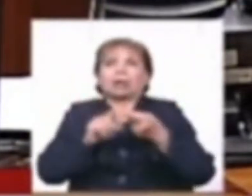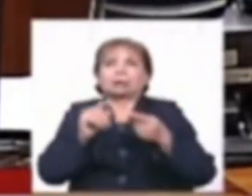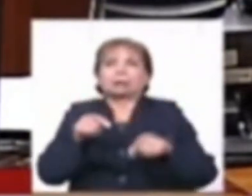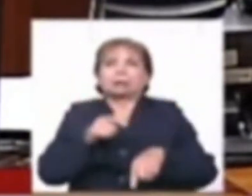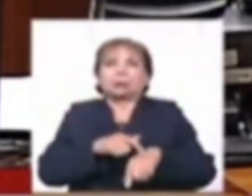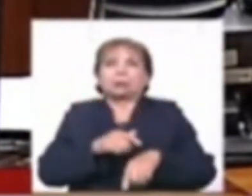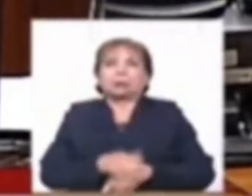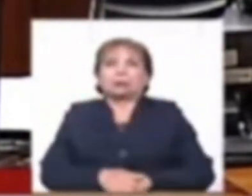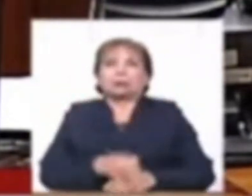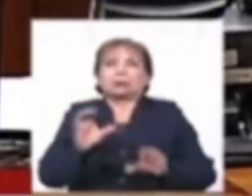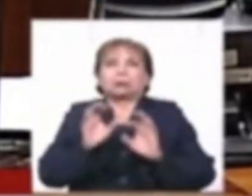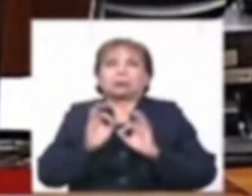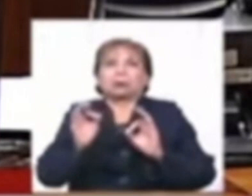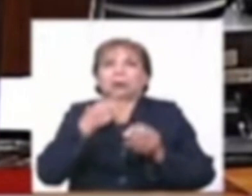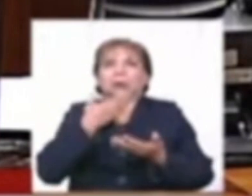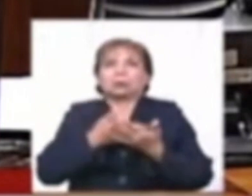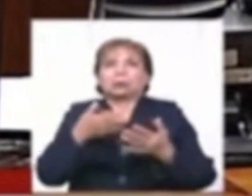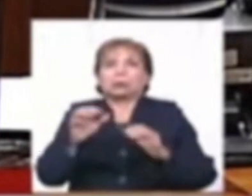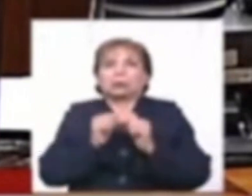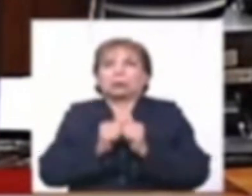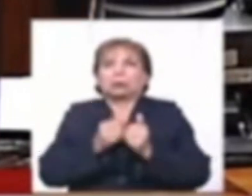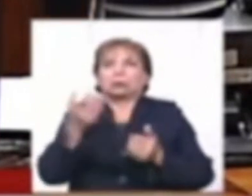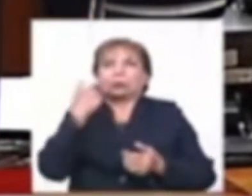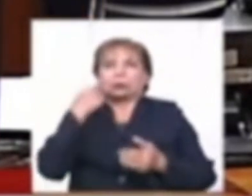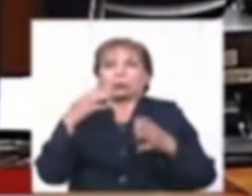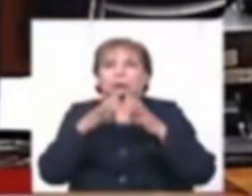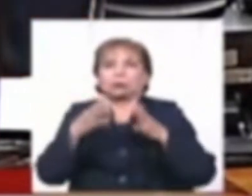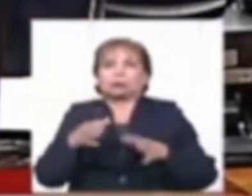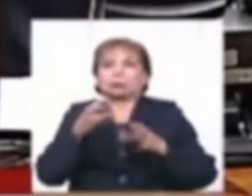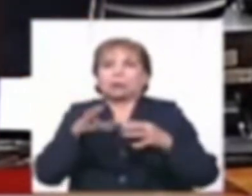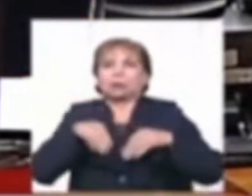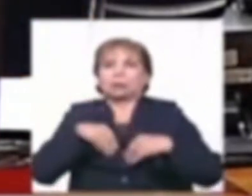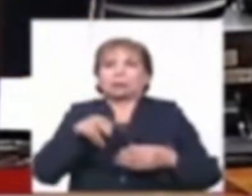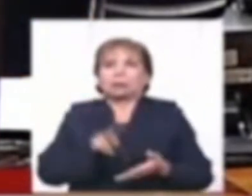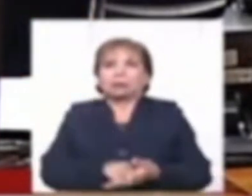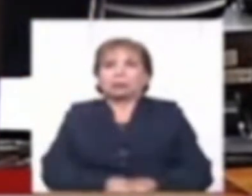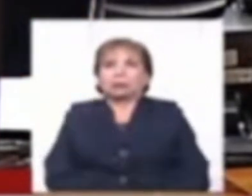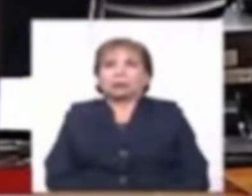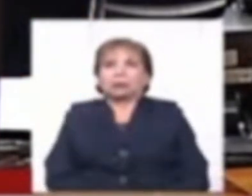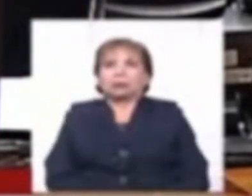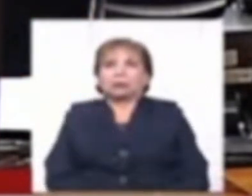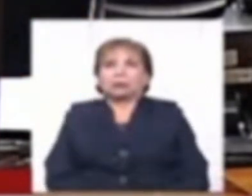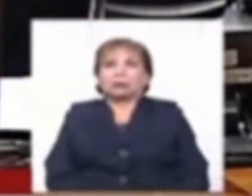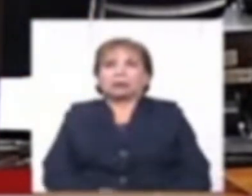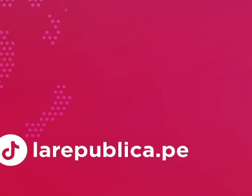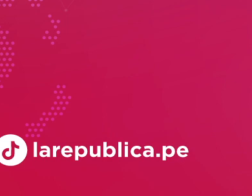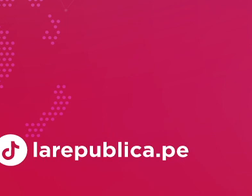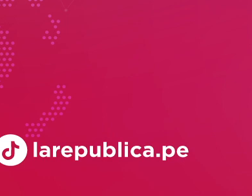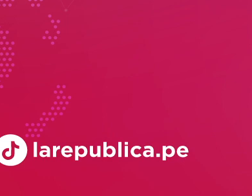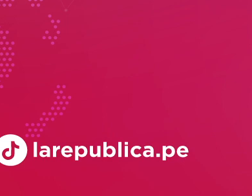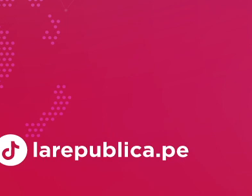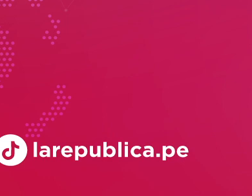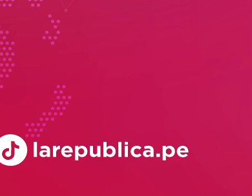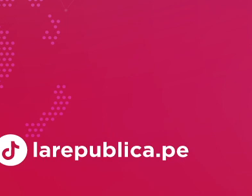momento si no hay oposición por parte de ningún señor congresista se dará por aprobada ha sido